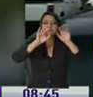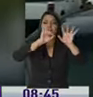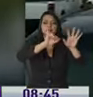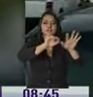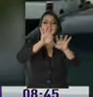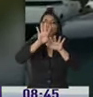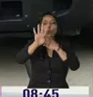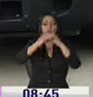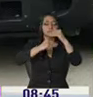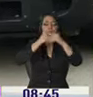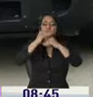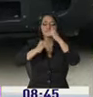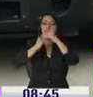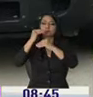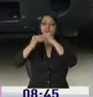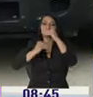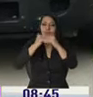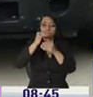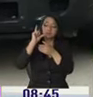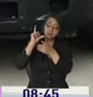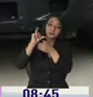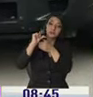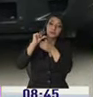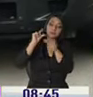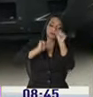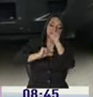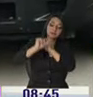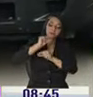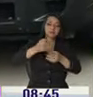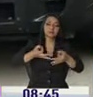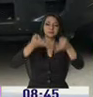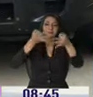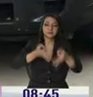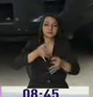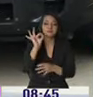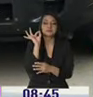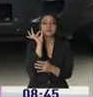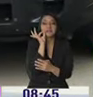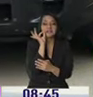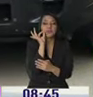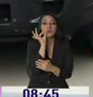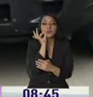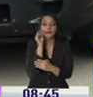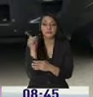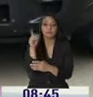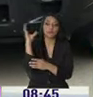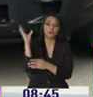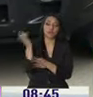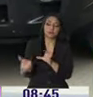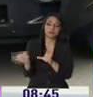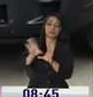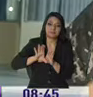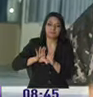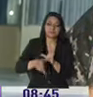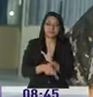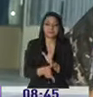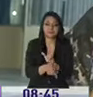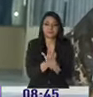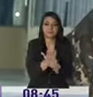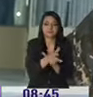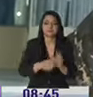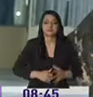cinta de embalaje. En la prueba química confirmaron que se trataba de marihuana, que habría sido embarcada en el vecino país de Colombia. Esta sustancia